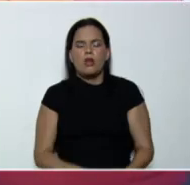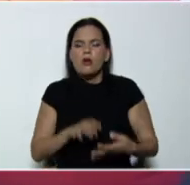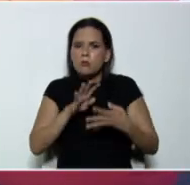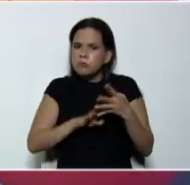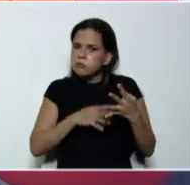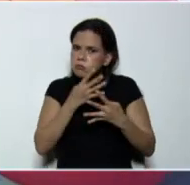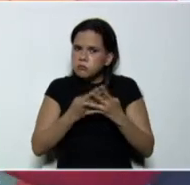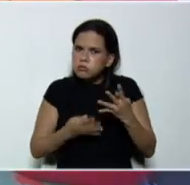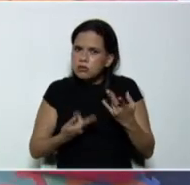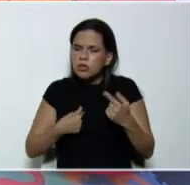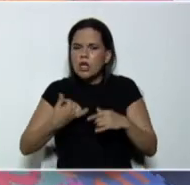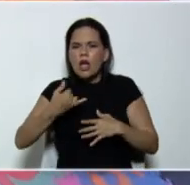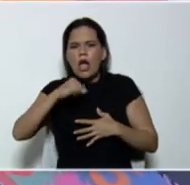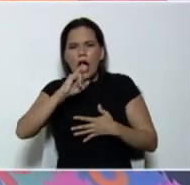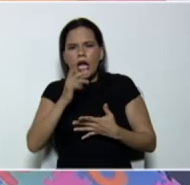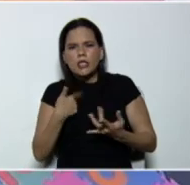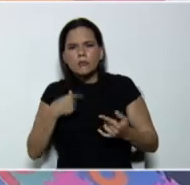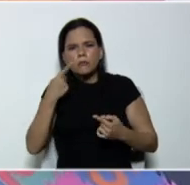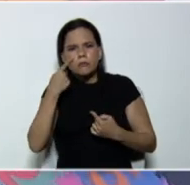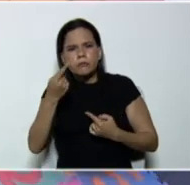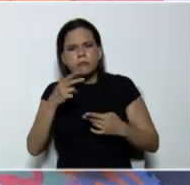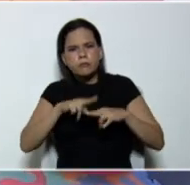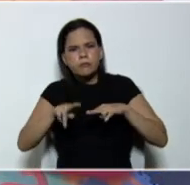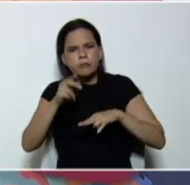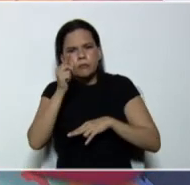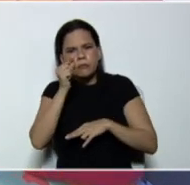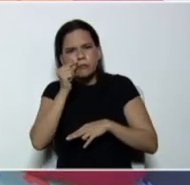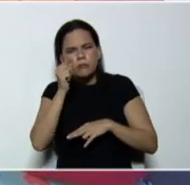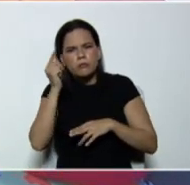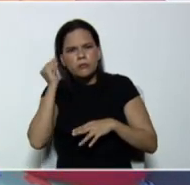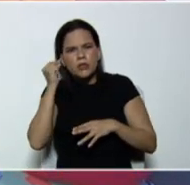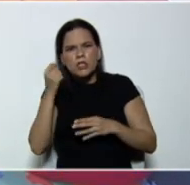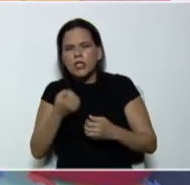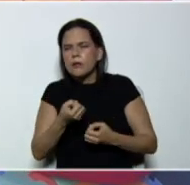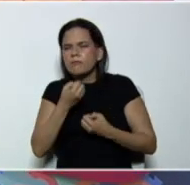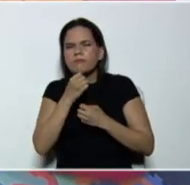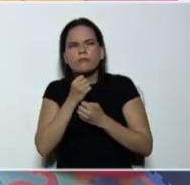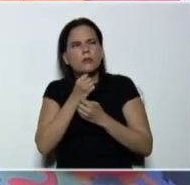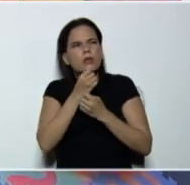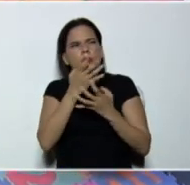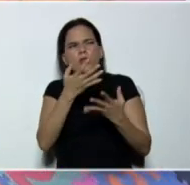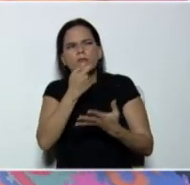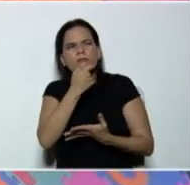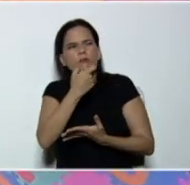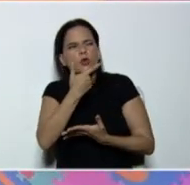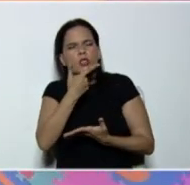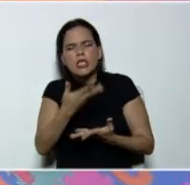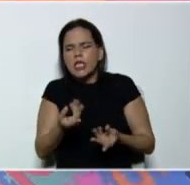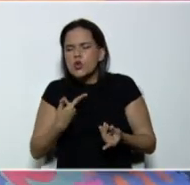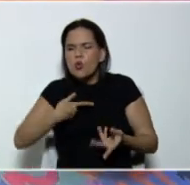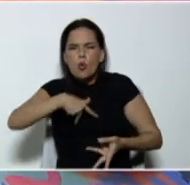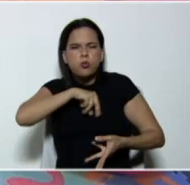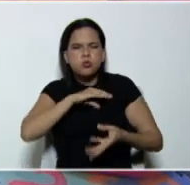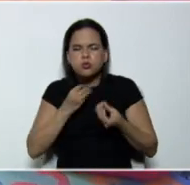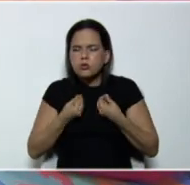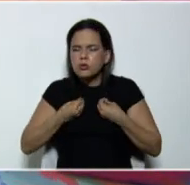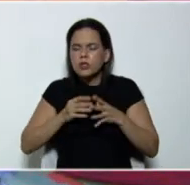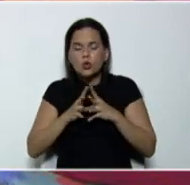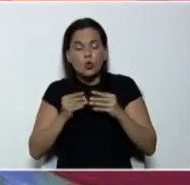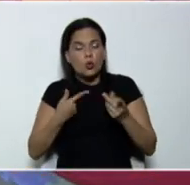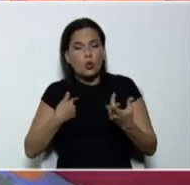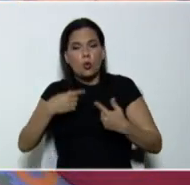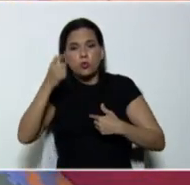matemática hay que explicar a los niños y niños que es maravillosa. Está en nuestras vidas, está al día a